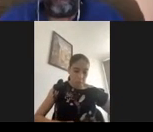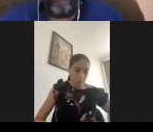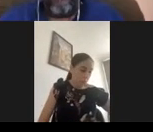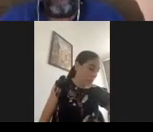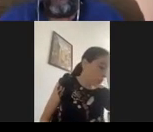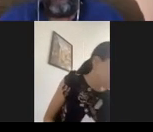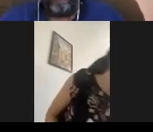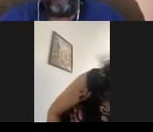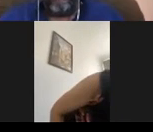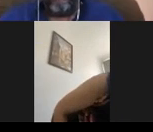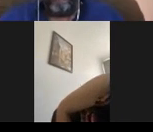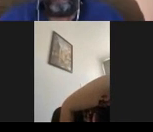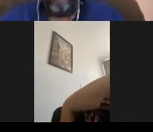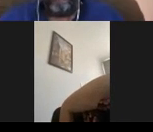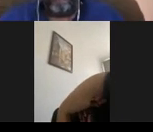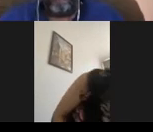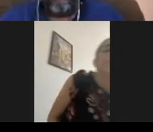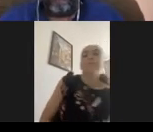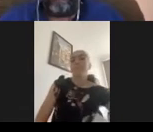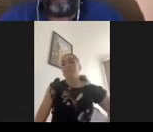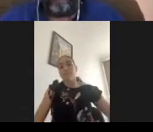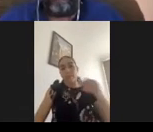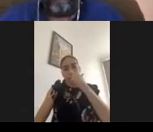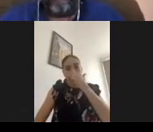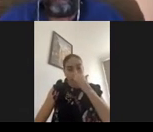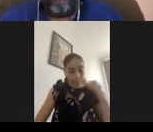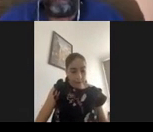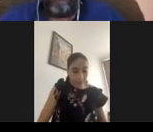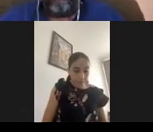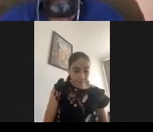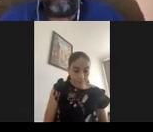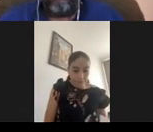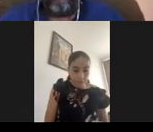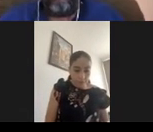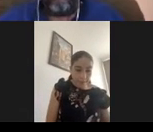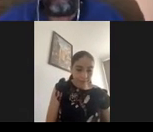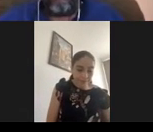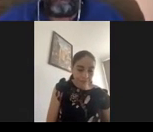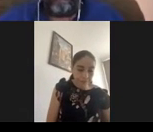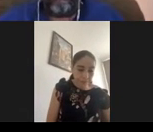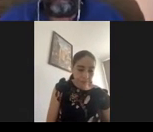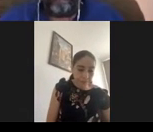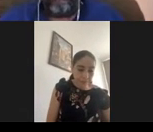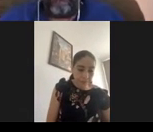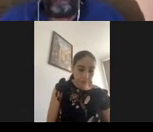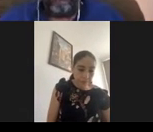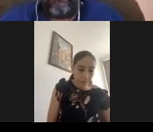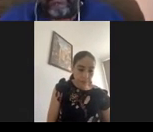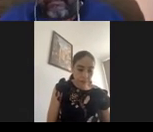entonces es uno por uno. Y es muy complicado. Digo, no es para hacerlo 4S, es